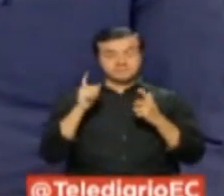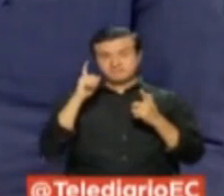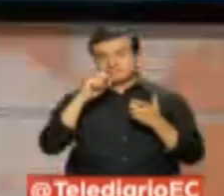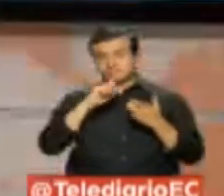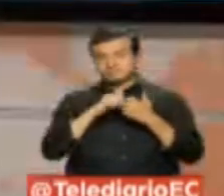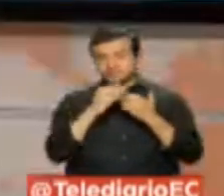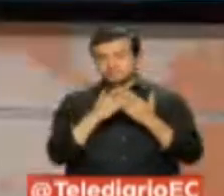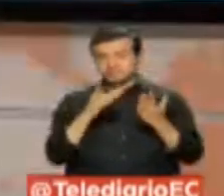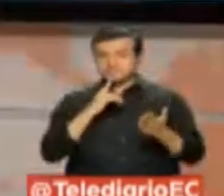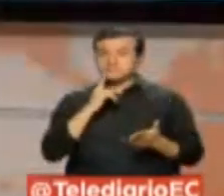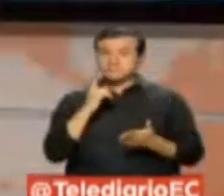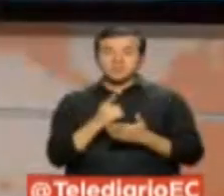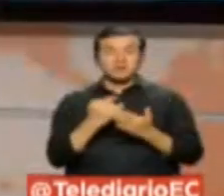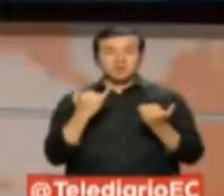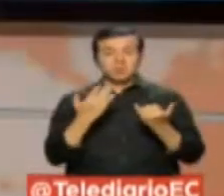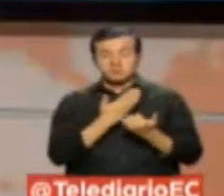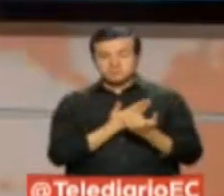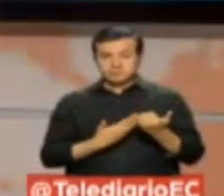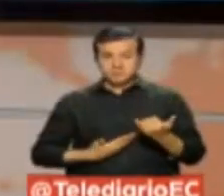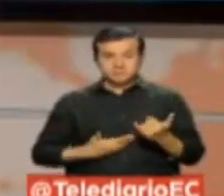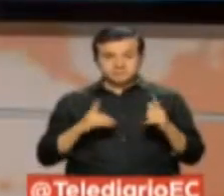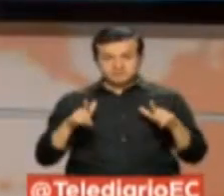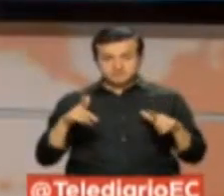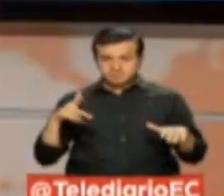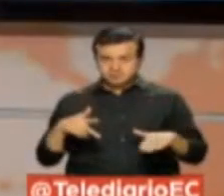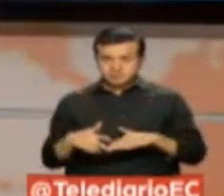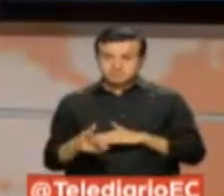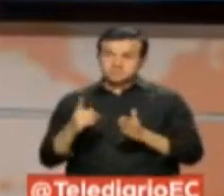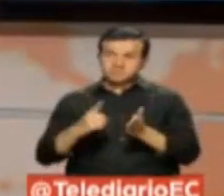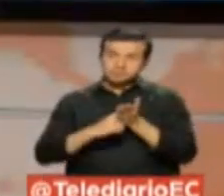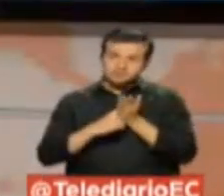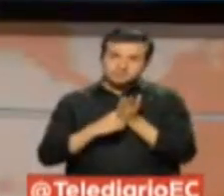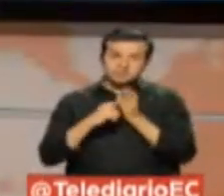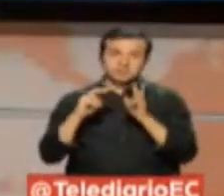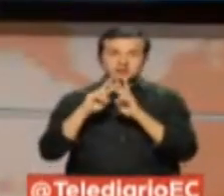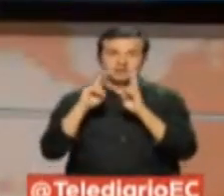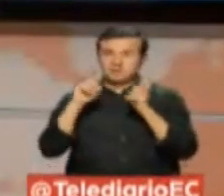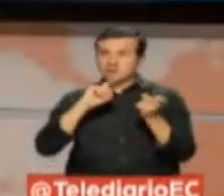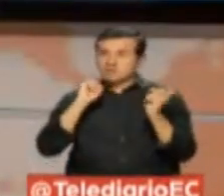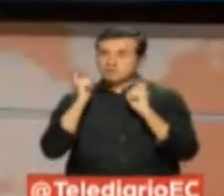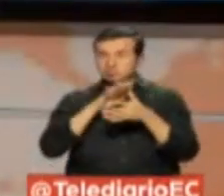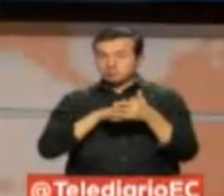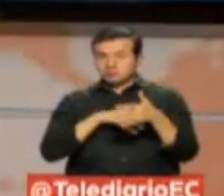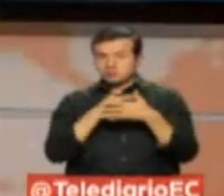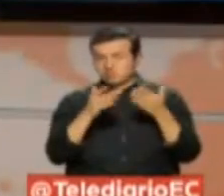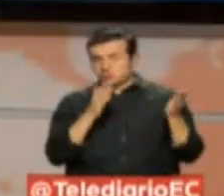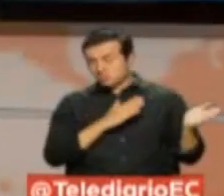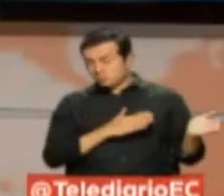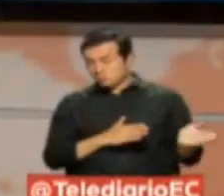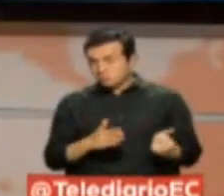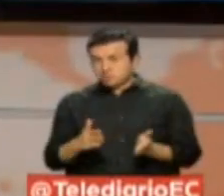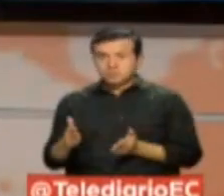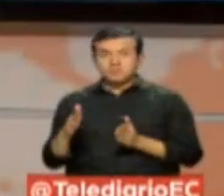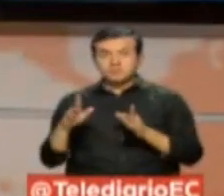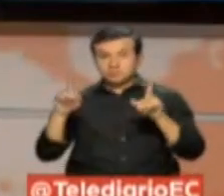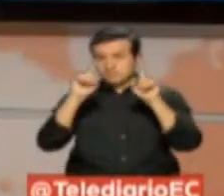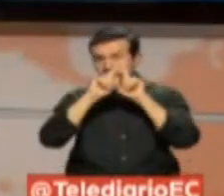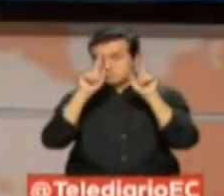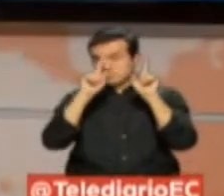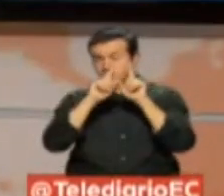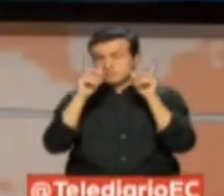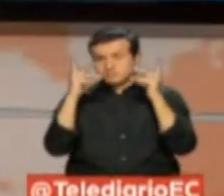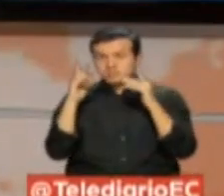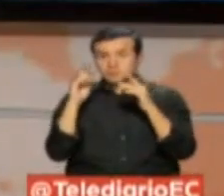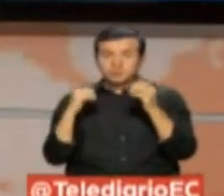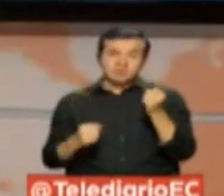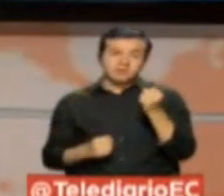estructural. Así es, precisamente hoy el presidente Moreno inaugura un foro, no sé si es que por el tema del cambio de horario ya inauguró un foro empresarial